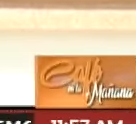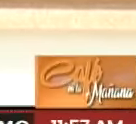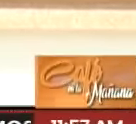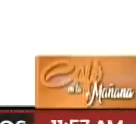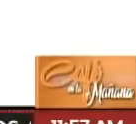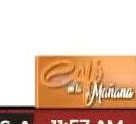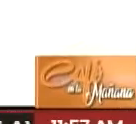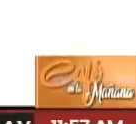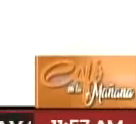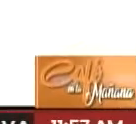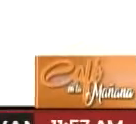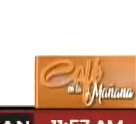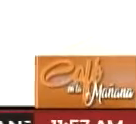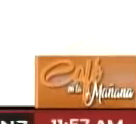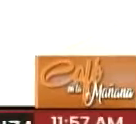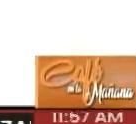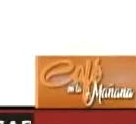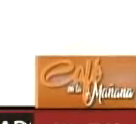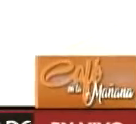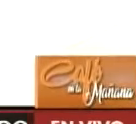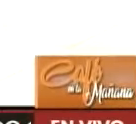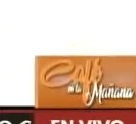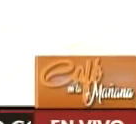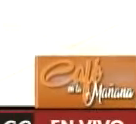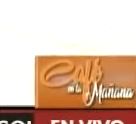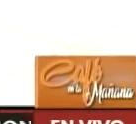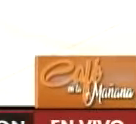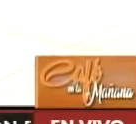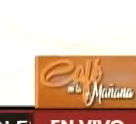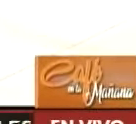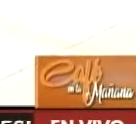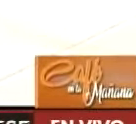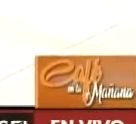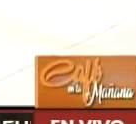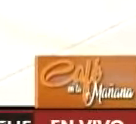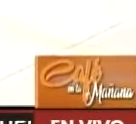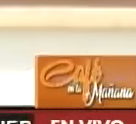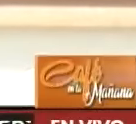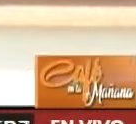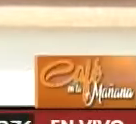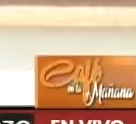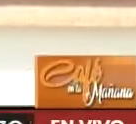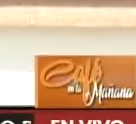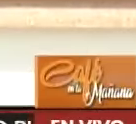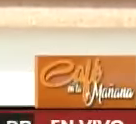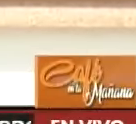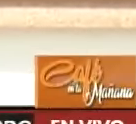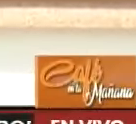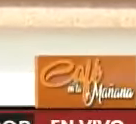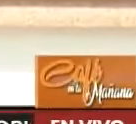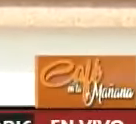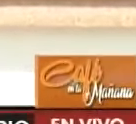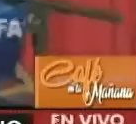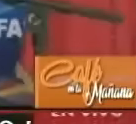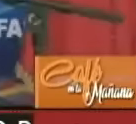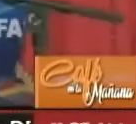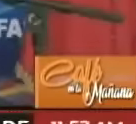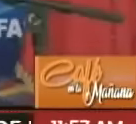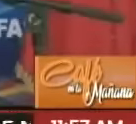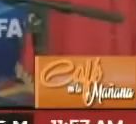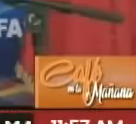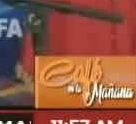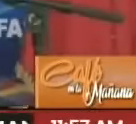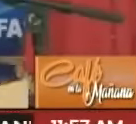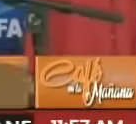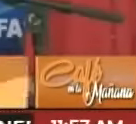Domingo Antonio Hernández Lares, comandante estratégico operacional de la Fuerza Armada Nacional Bolivariana. Almiranta